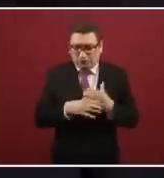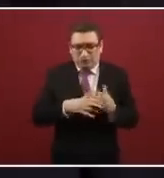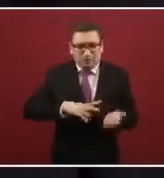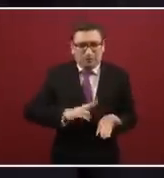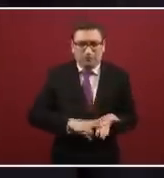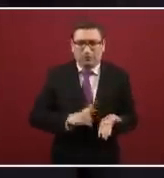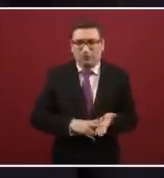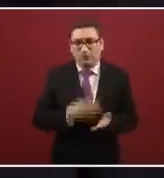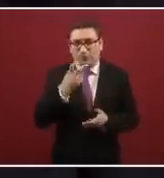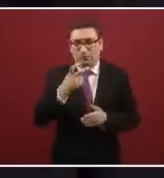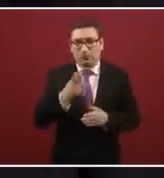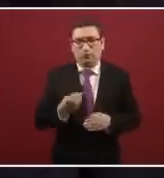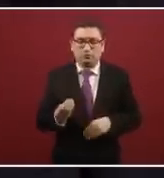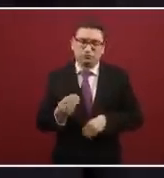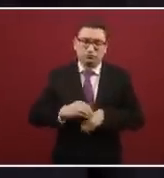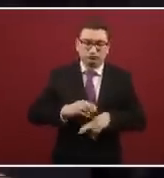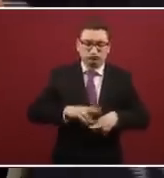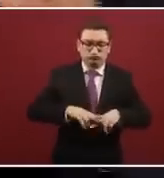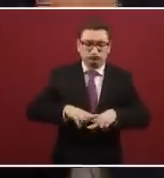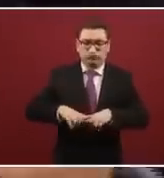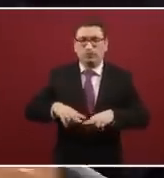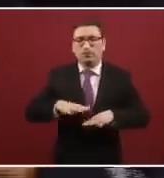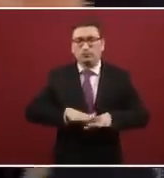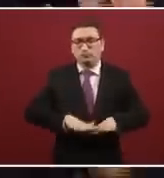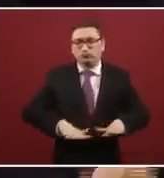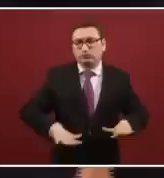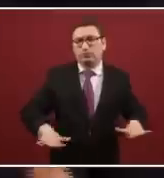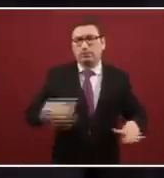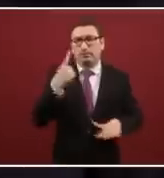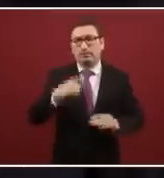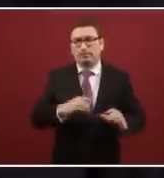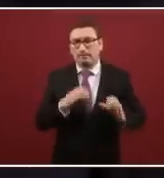esta alfombra. Y también hubieron